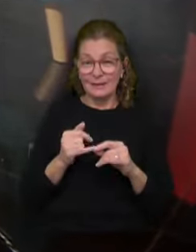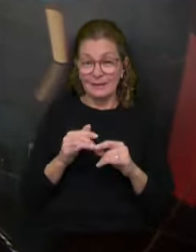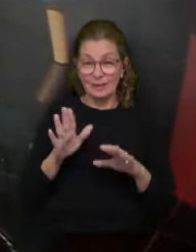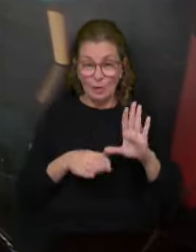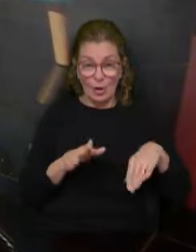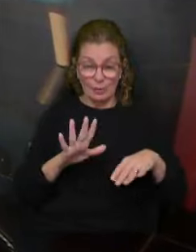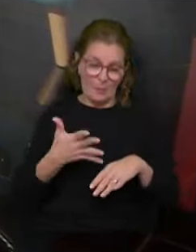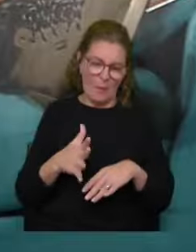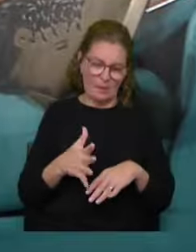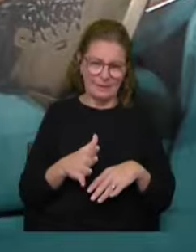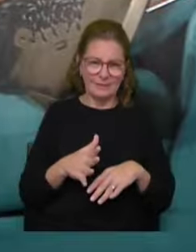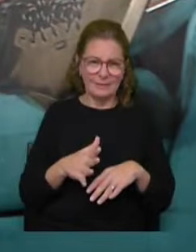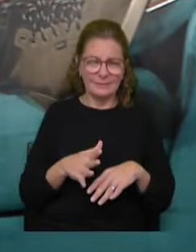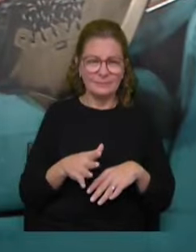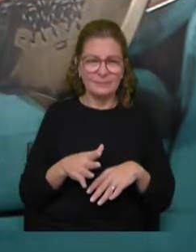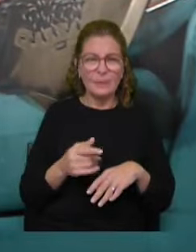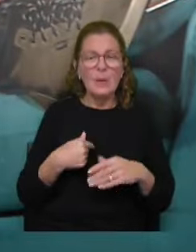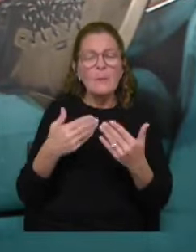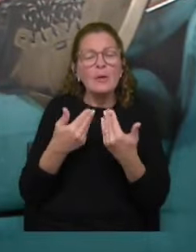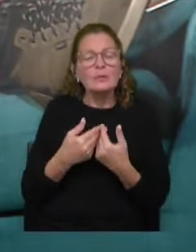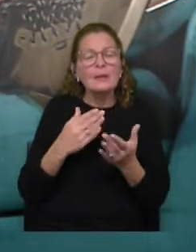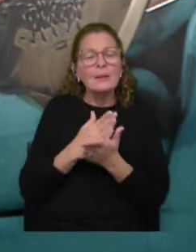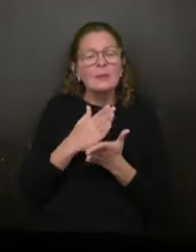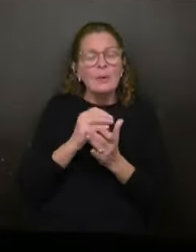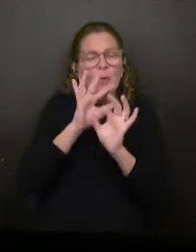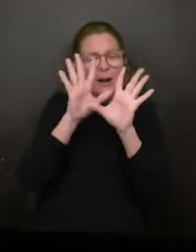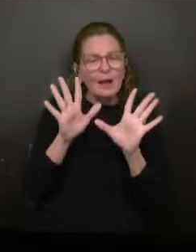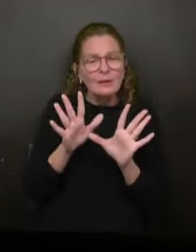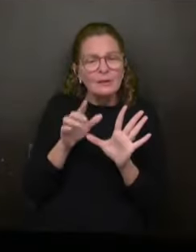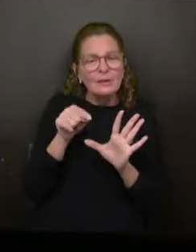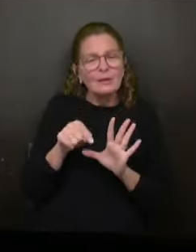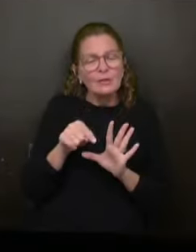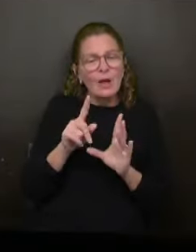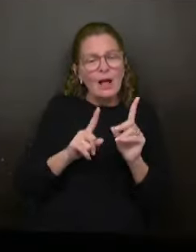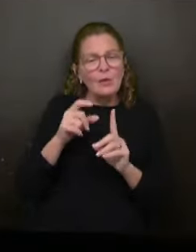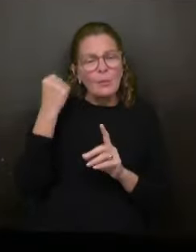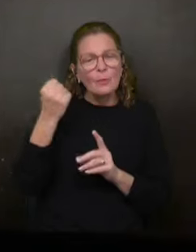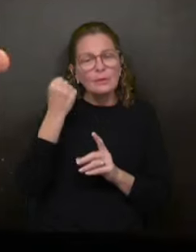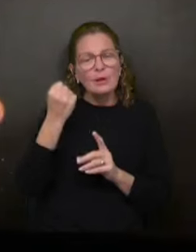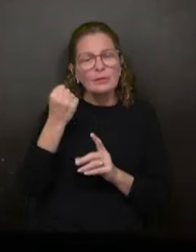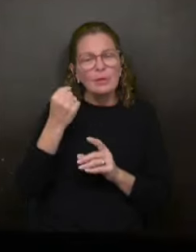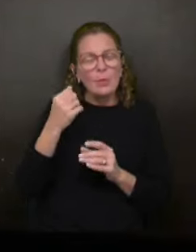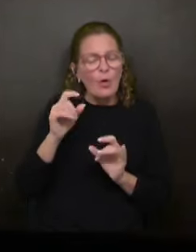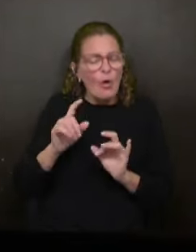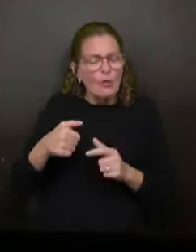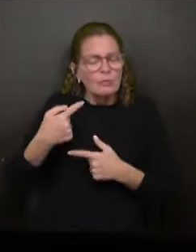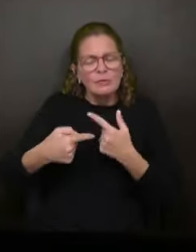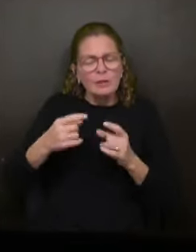menos. Mi pregunta es, ¿siempre tuvieron claro que eso era algo fundamental o se fue dando